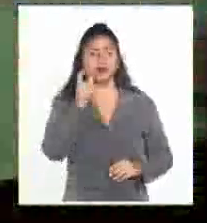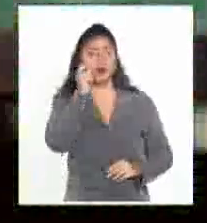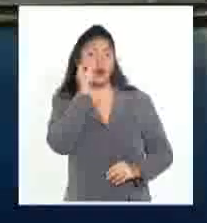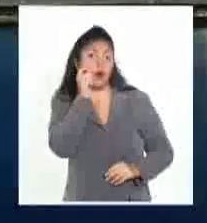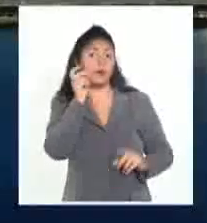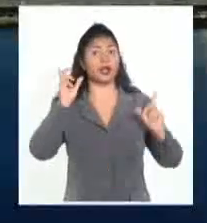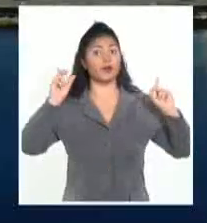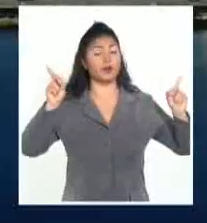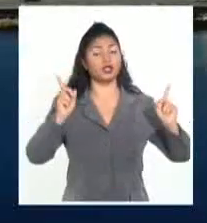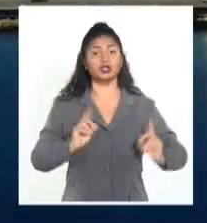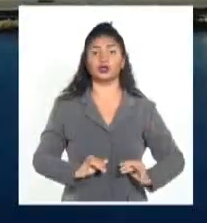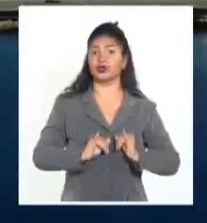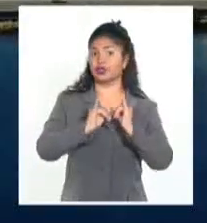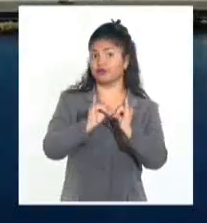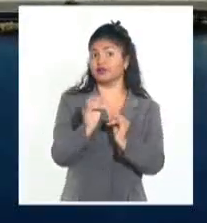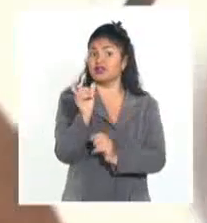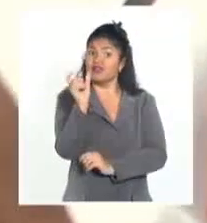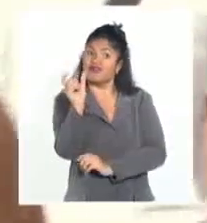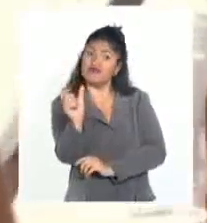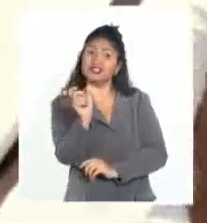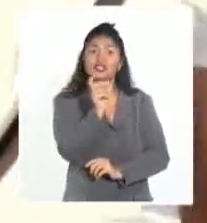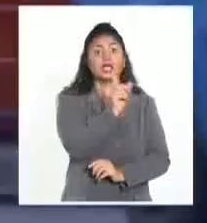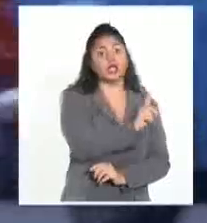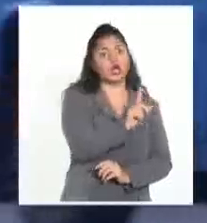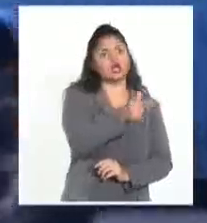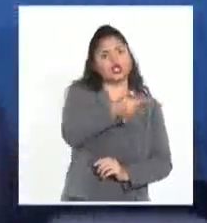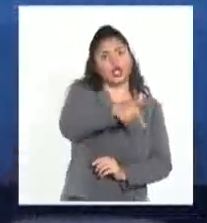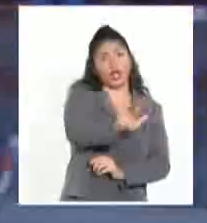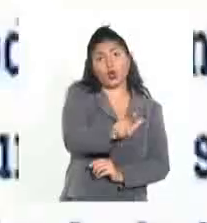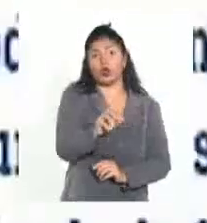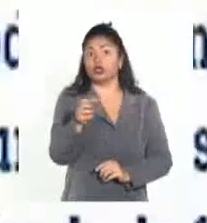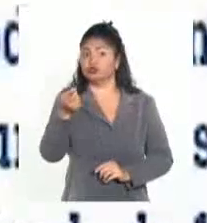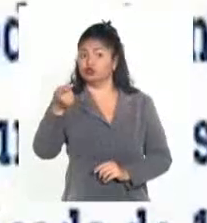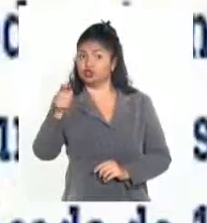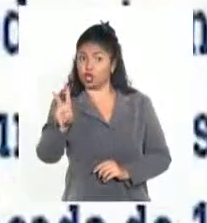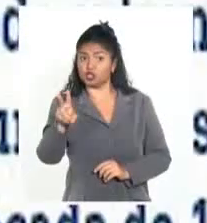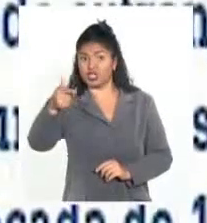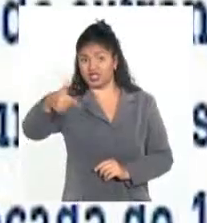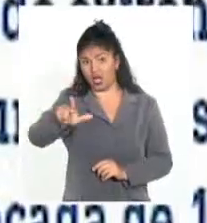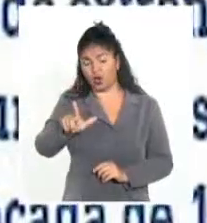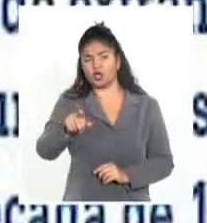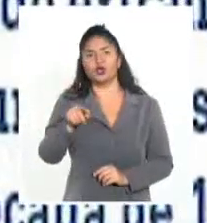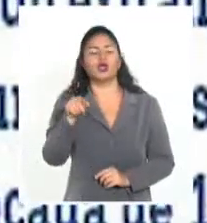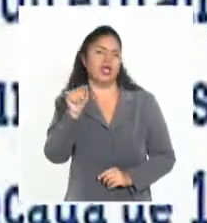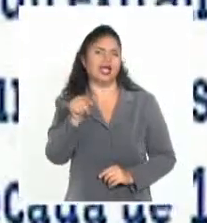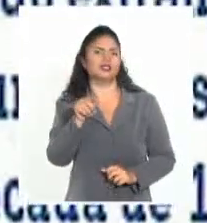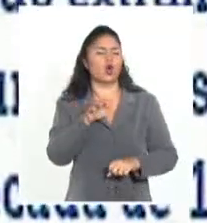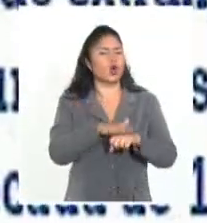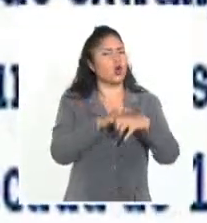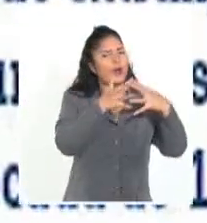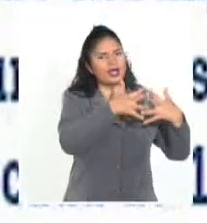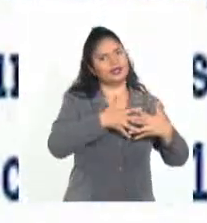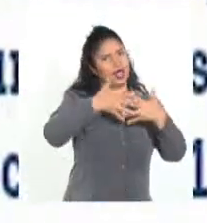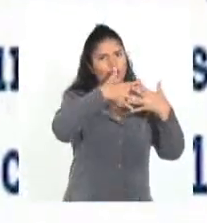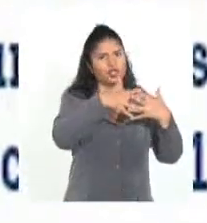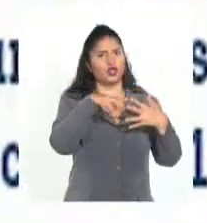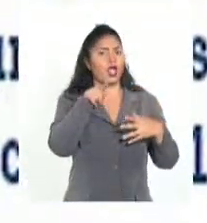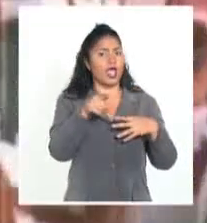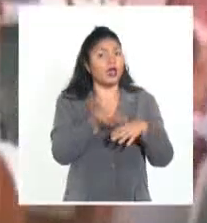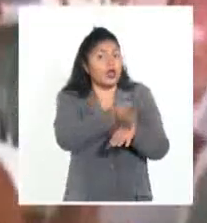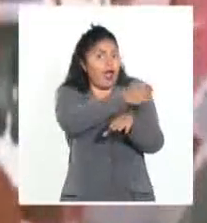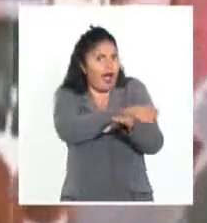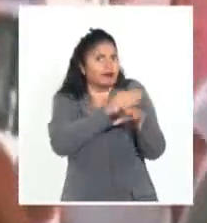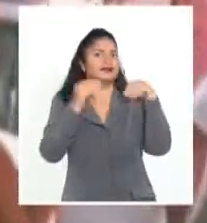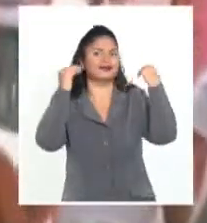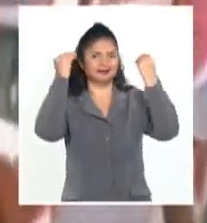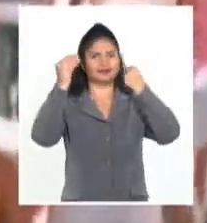oportunamente que lo ocurrido entonces formaba parte de una estrategia dirigida al denominado cambio de régimen, que mantiene vigencia en sus enfoques,